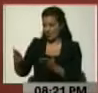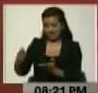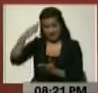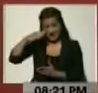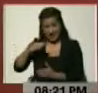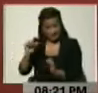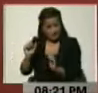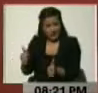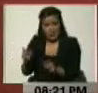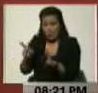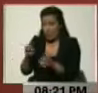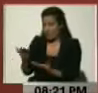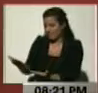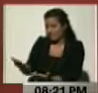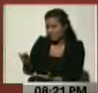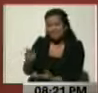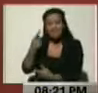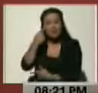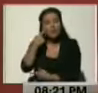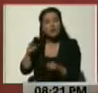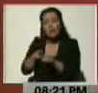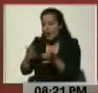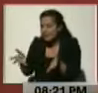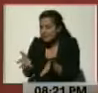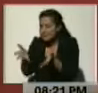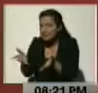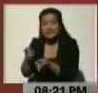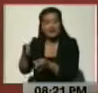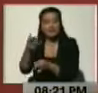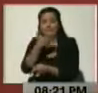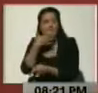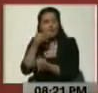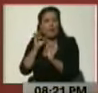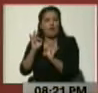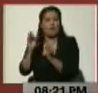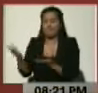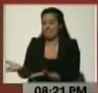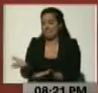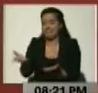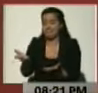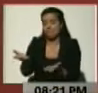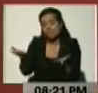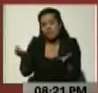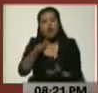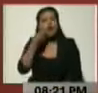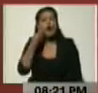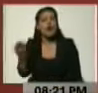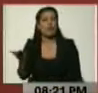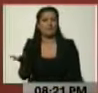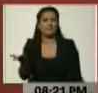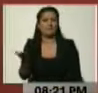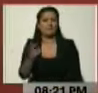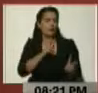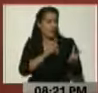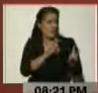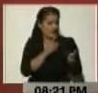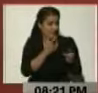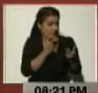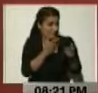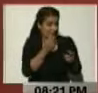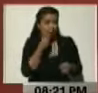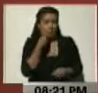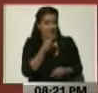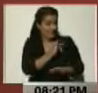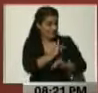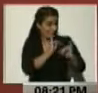hermosa que uno pueda imaginar dentro del mundo militar. Muchachos de su casa que se van con todos los sueños